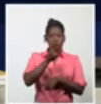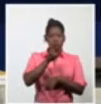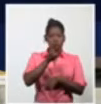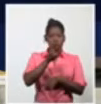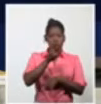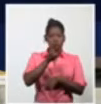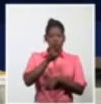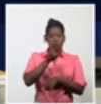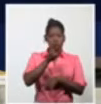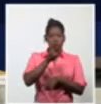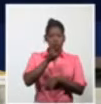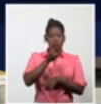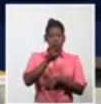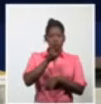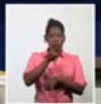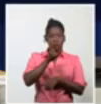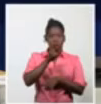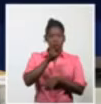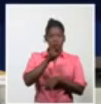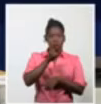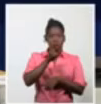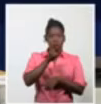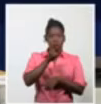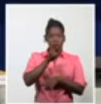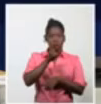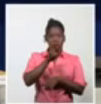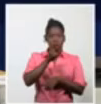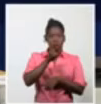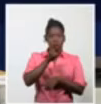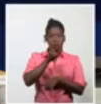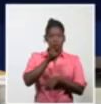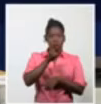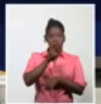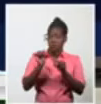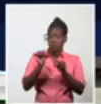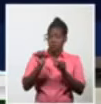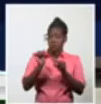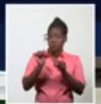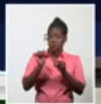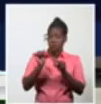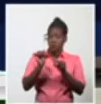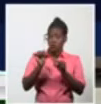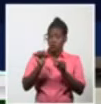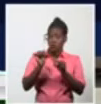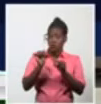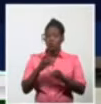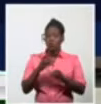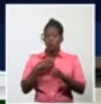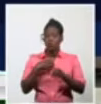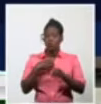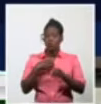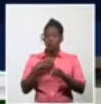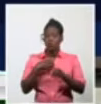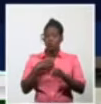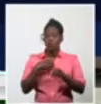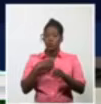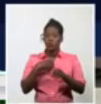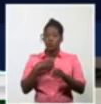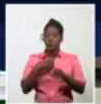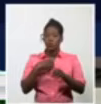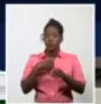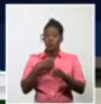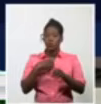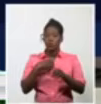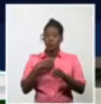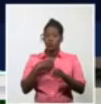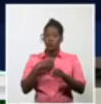58,3%, o sea, 28 personas se detectaron con el virus SARS-CoV-2 sin ningún síntoma de